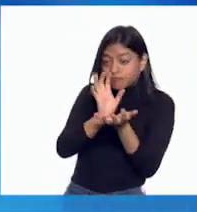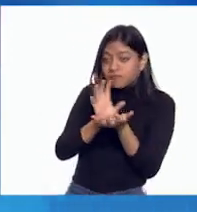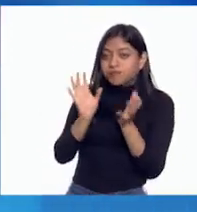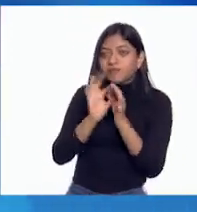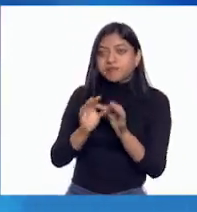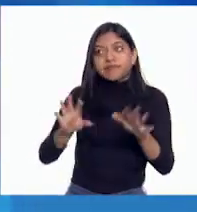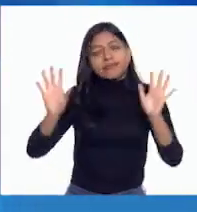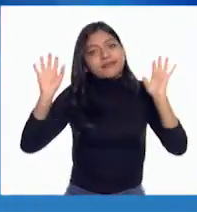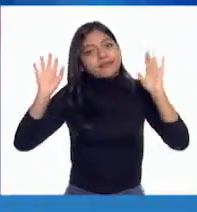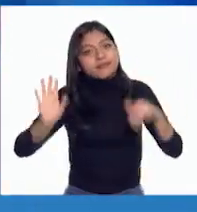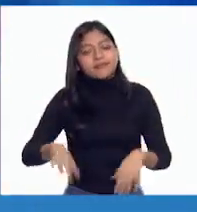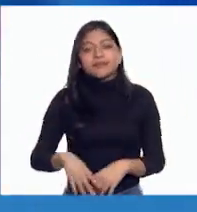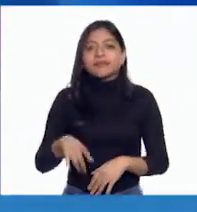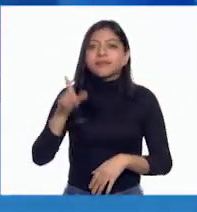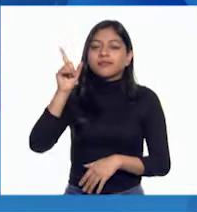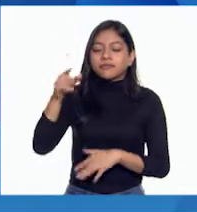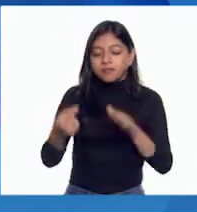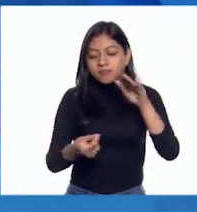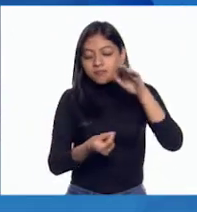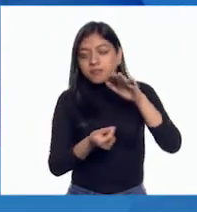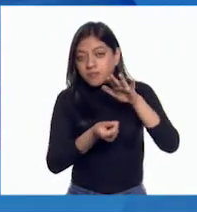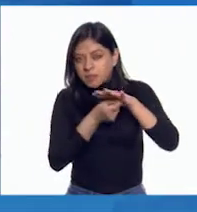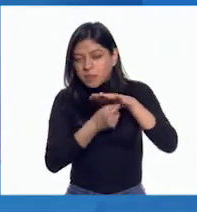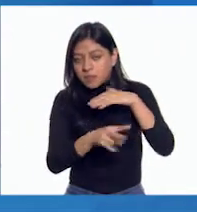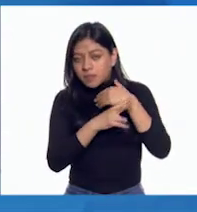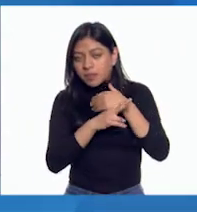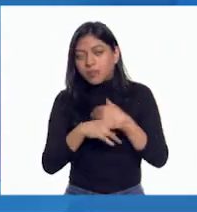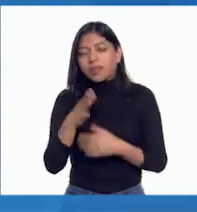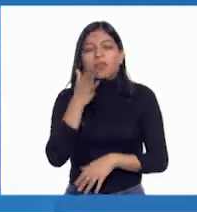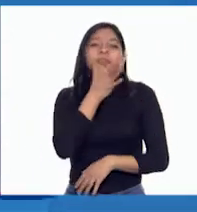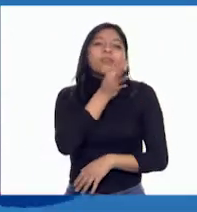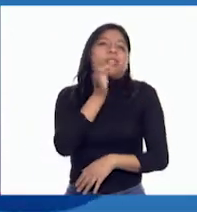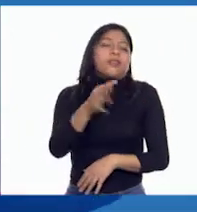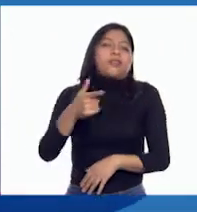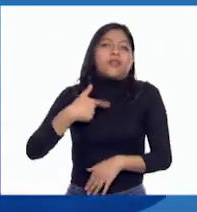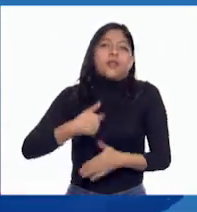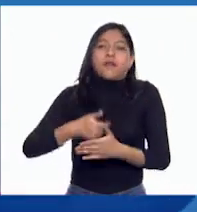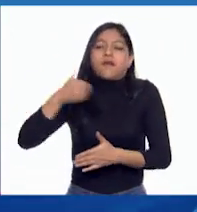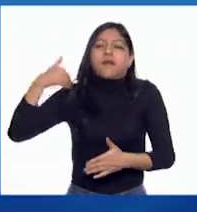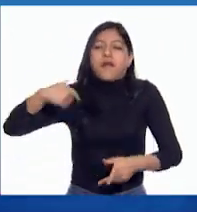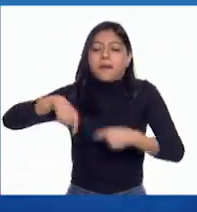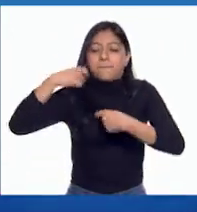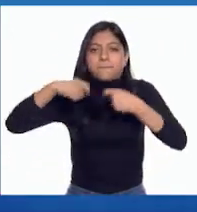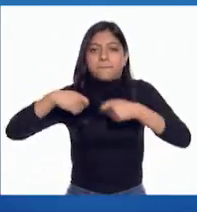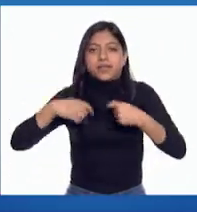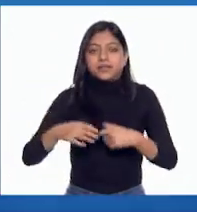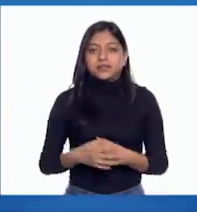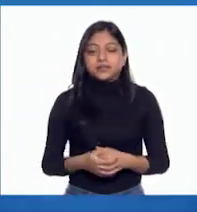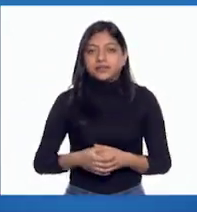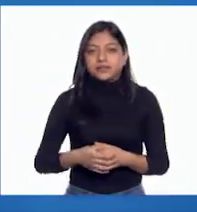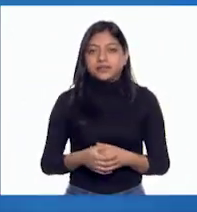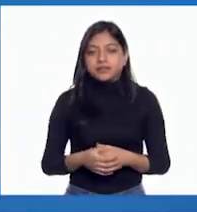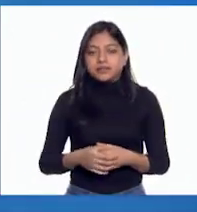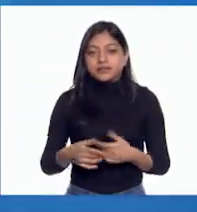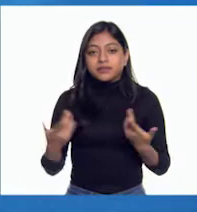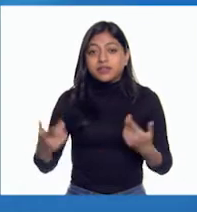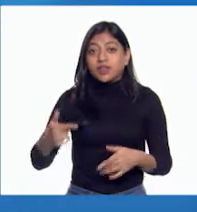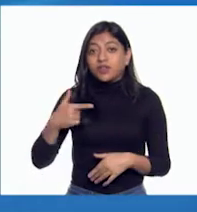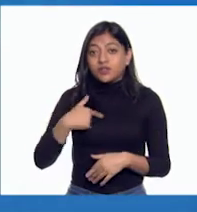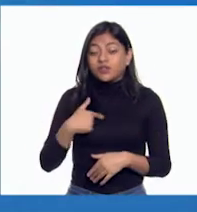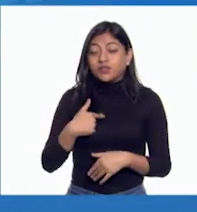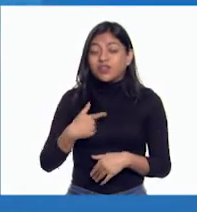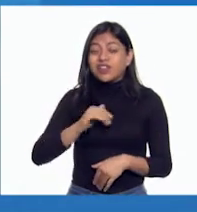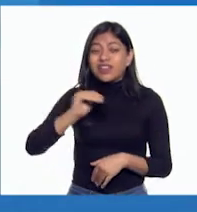una bolsa de plástico». La ballena agregó, «Eres muy afortunada por haberte sacado ese vidrio del pie. Yo varias veces